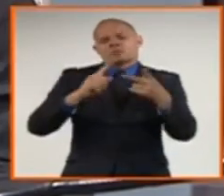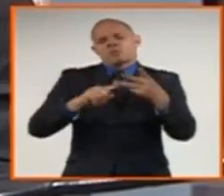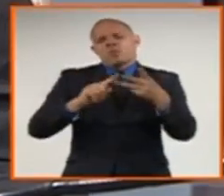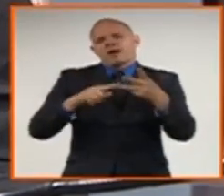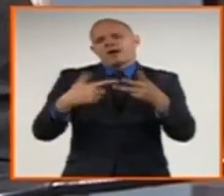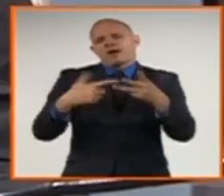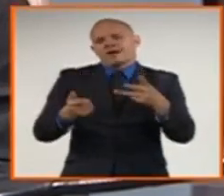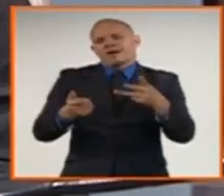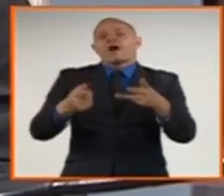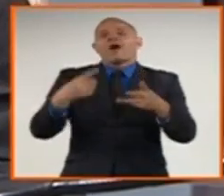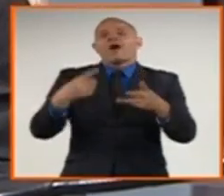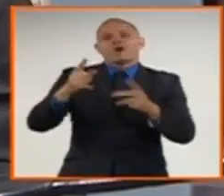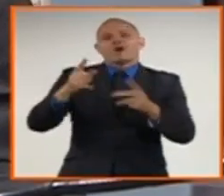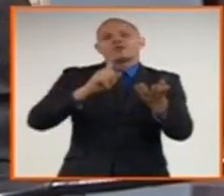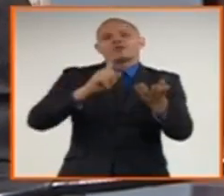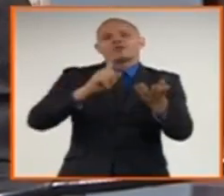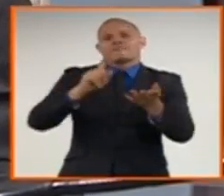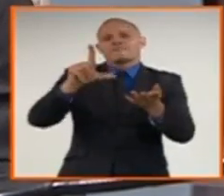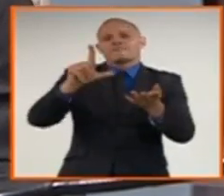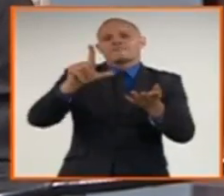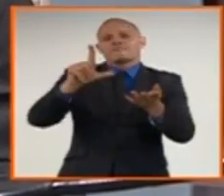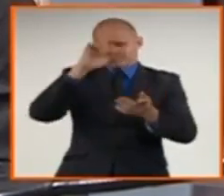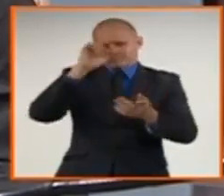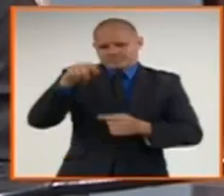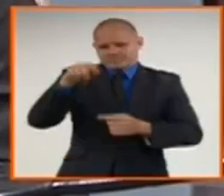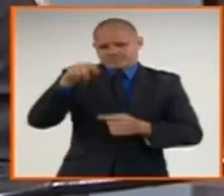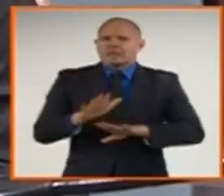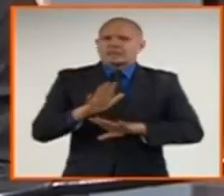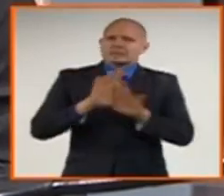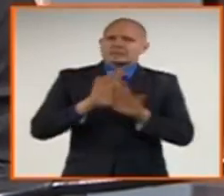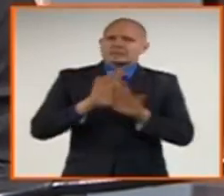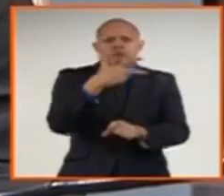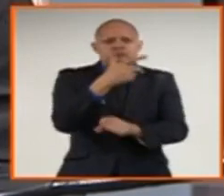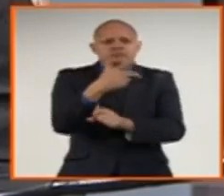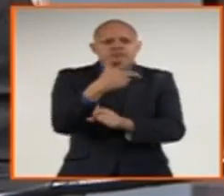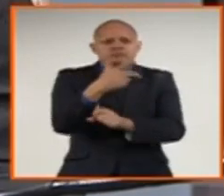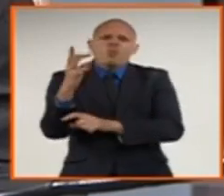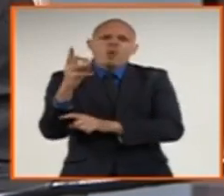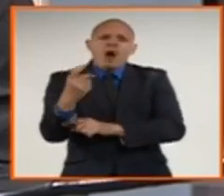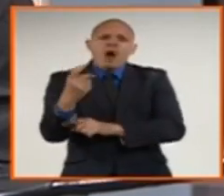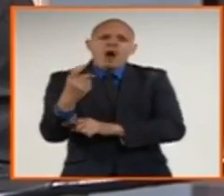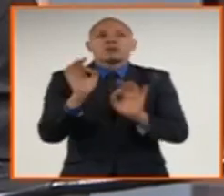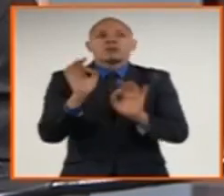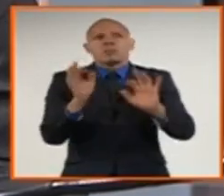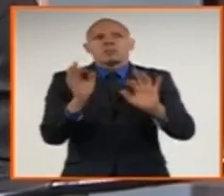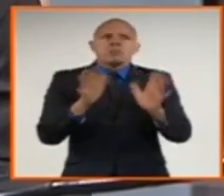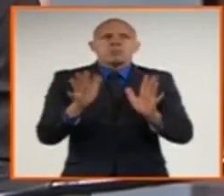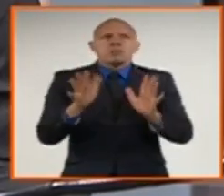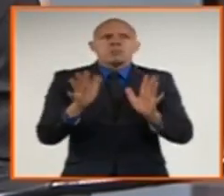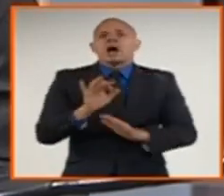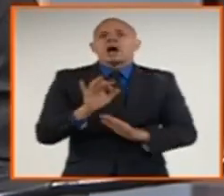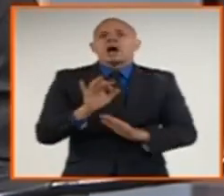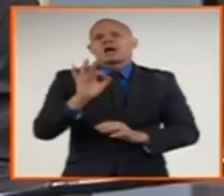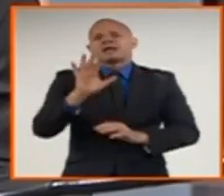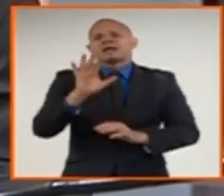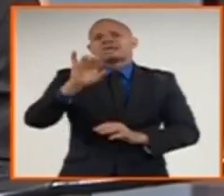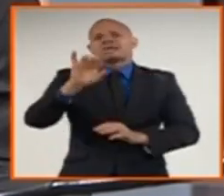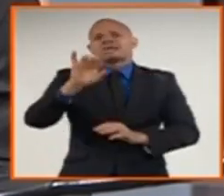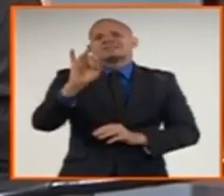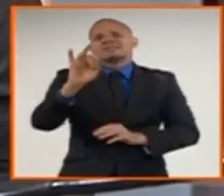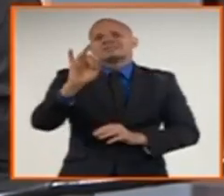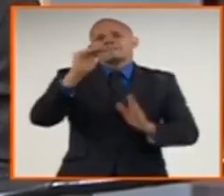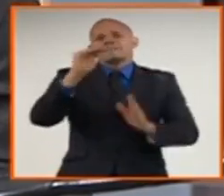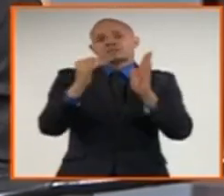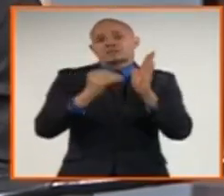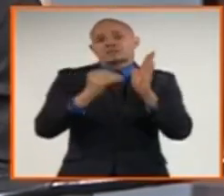vacunar entre 1,6 y 1,7 millones de niños cubanos. Estamos hablando de más de